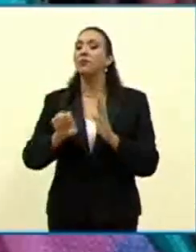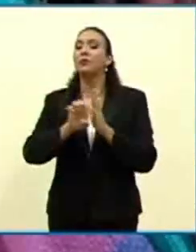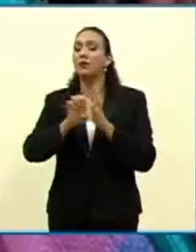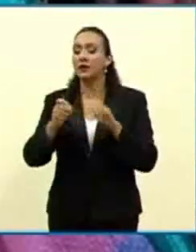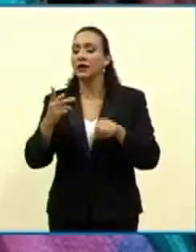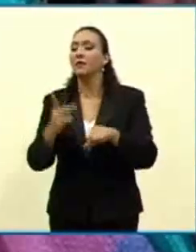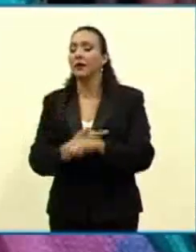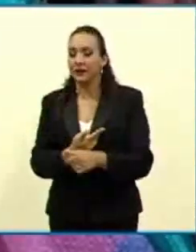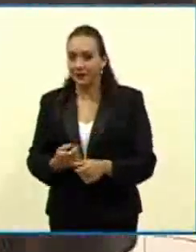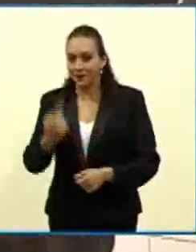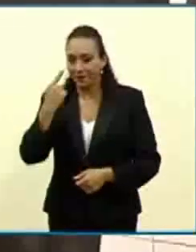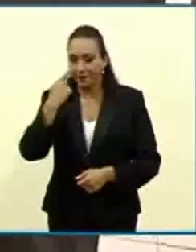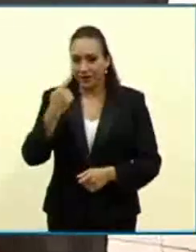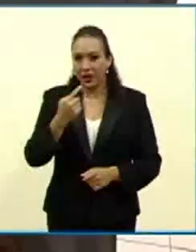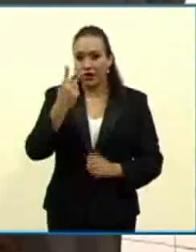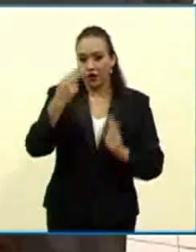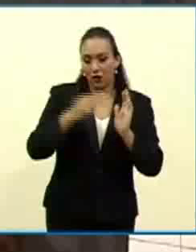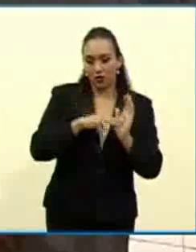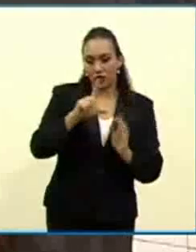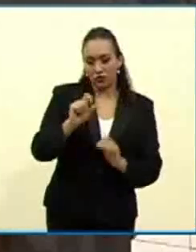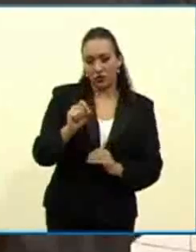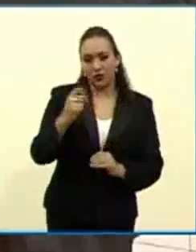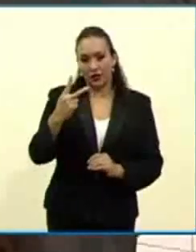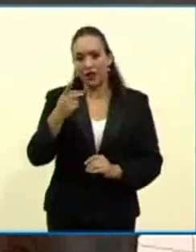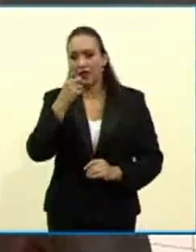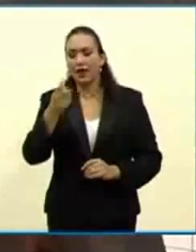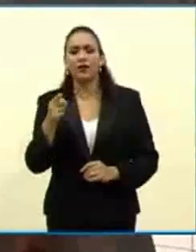227/2022, instruyó dar vista al DIF con